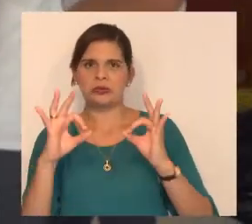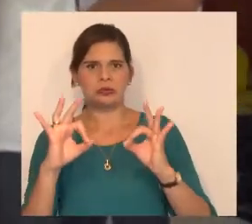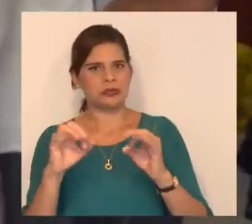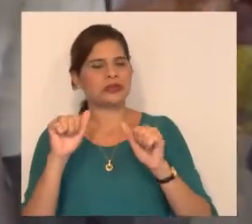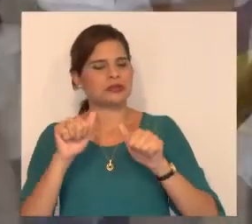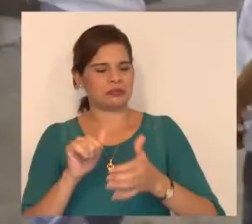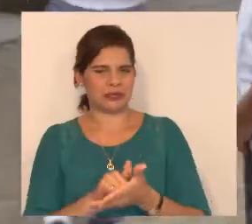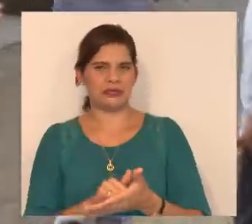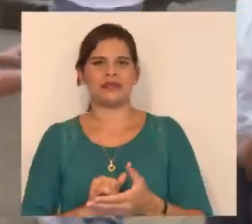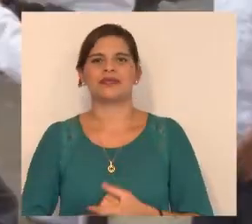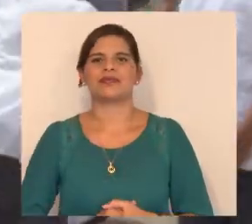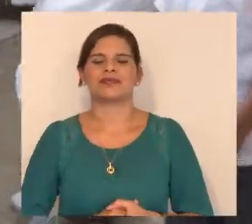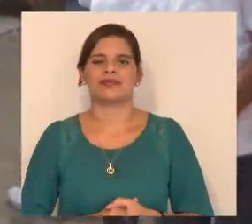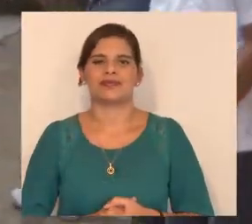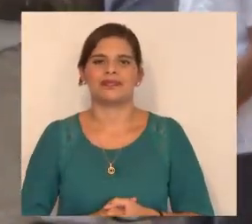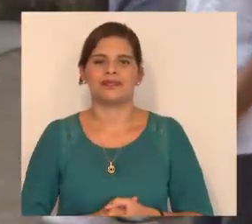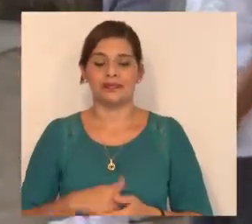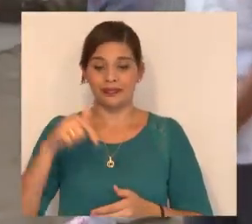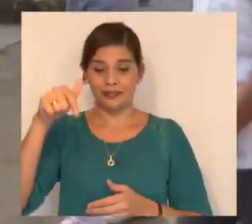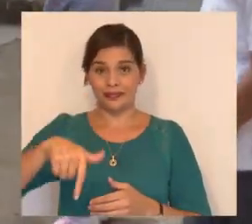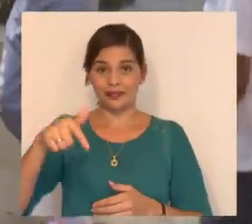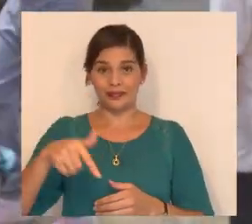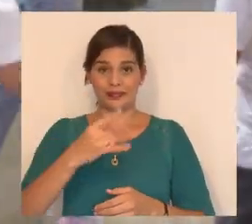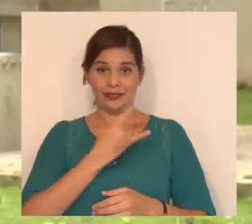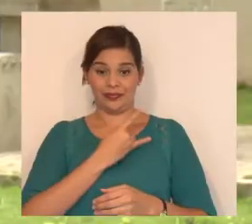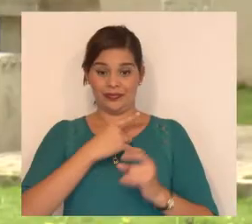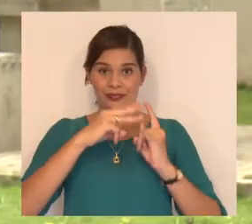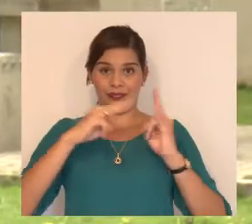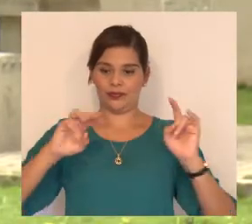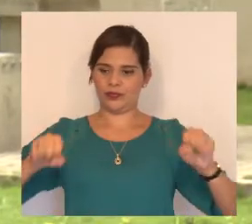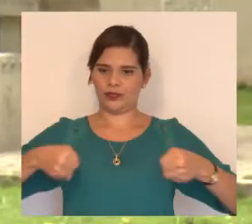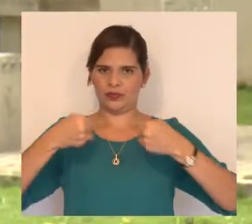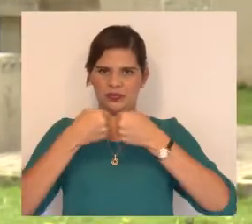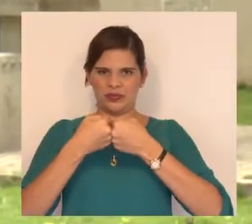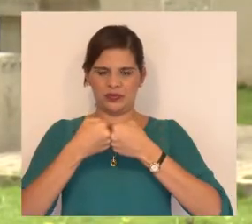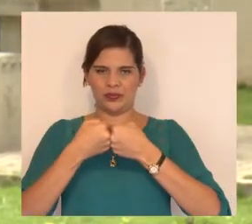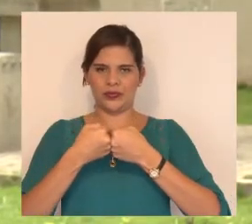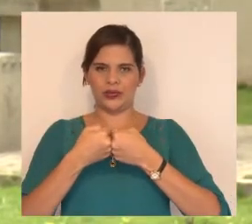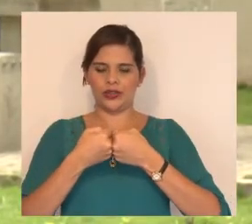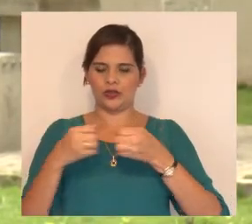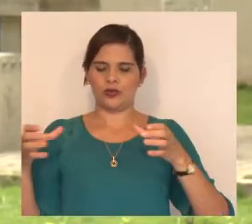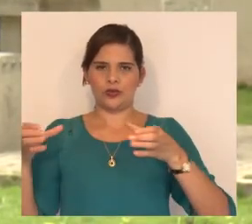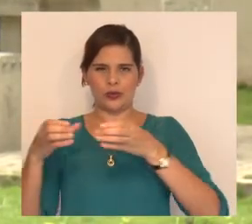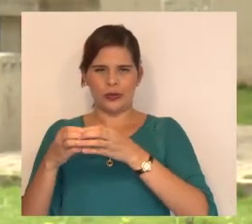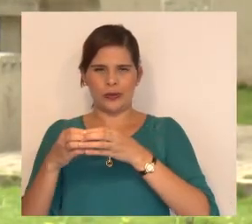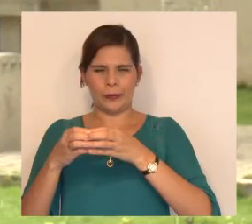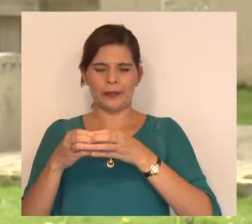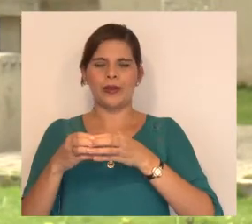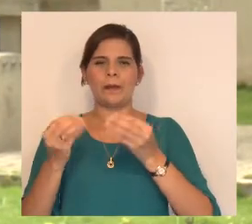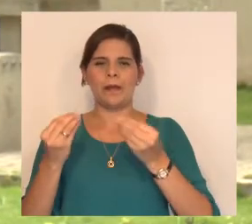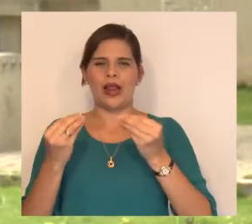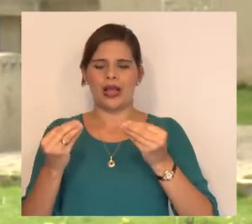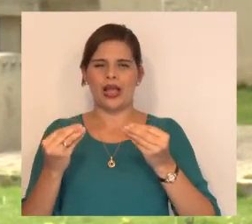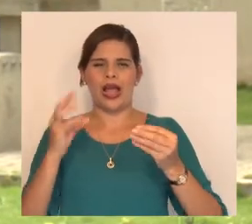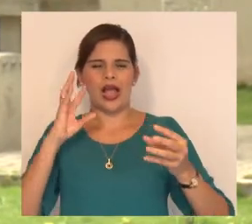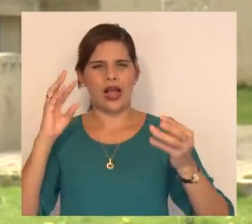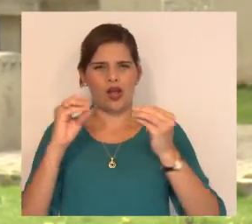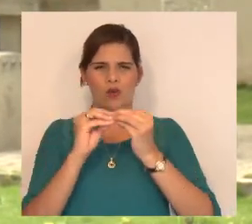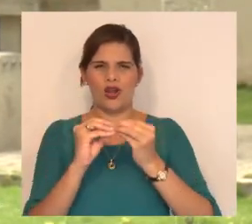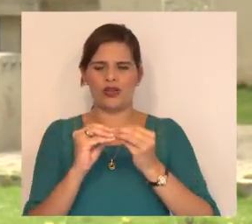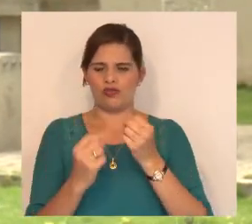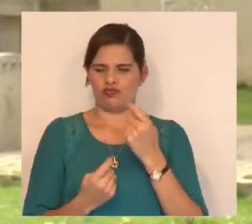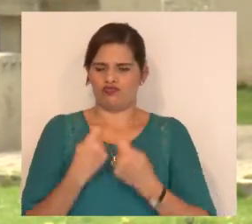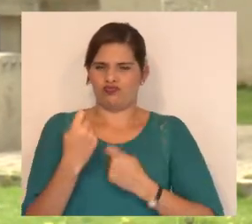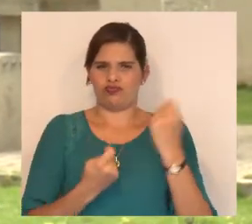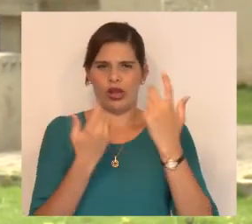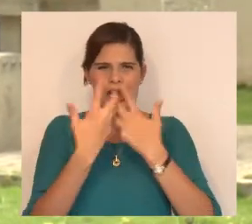en los diferentes espacios donde se desenvuelve el niño. El Centro de Innovación y Emprendimiento de la Universidad del Magdalena firmó convenio con la